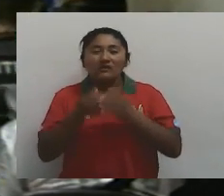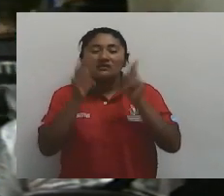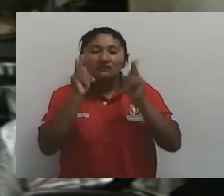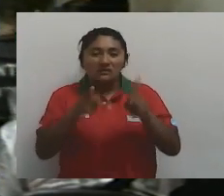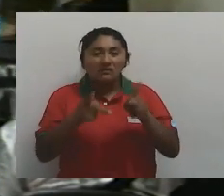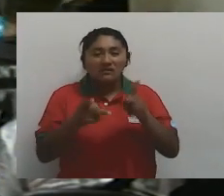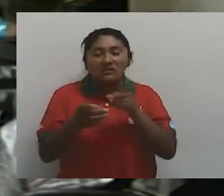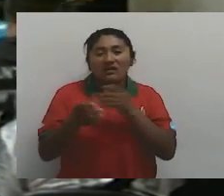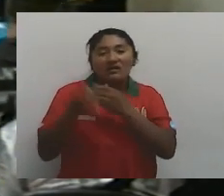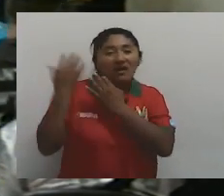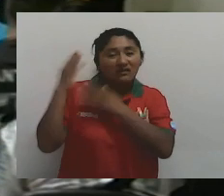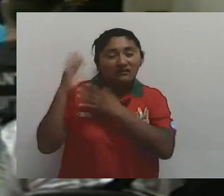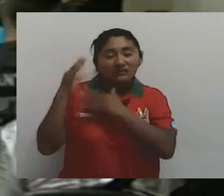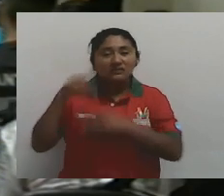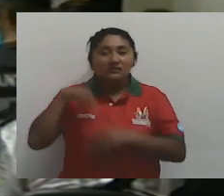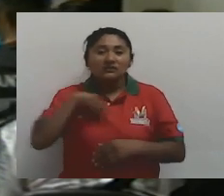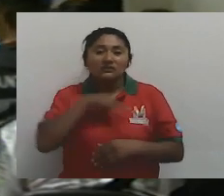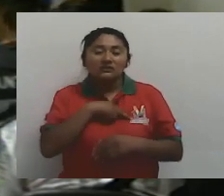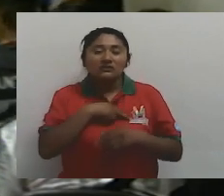Nosotros los pandinos